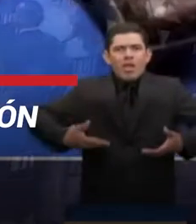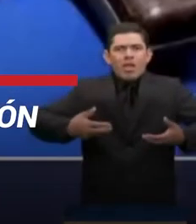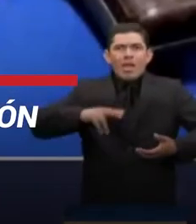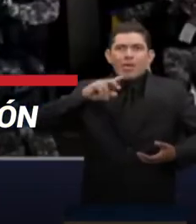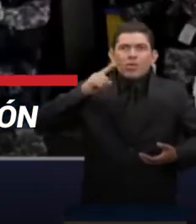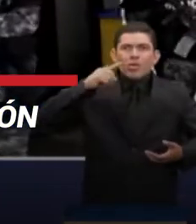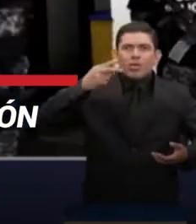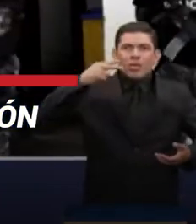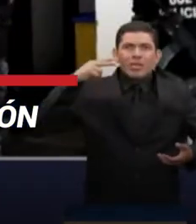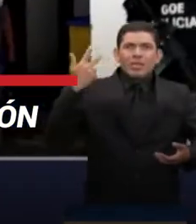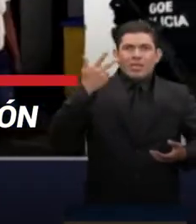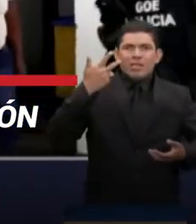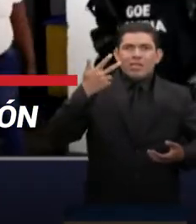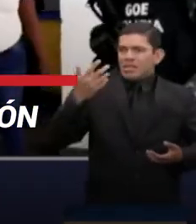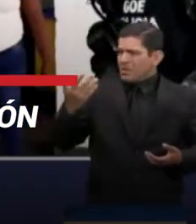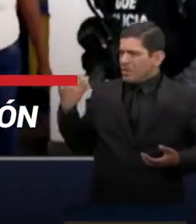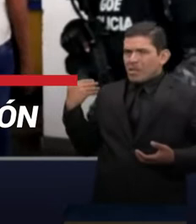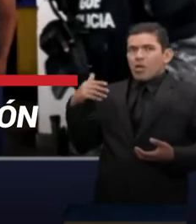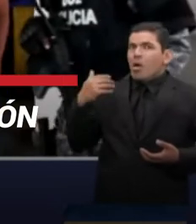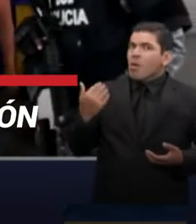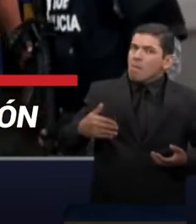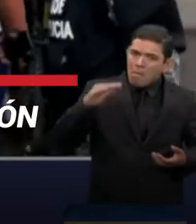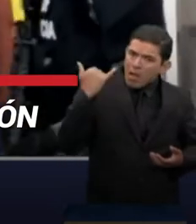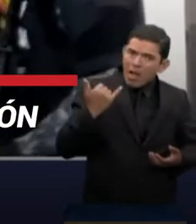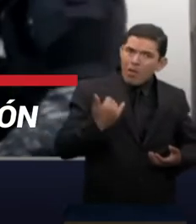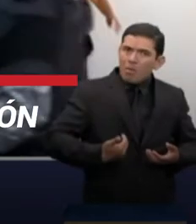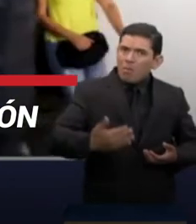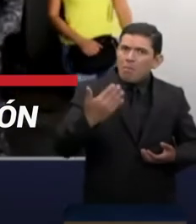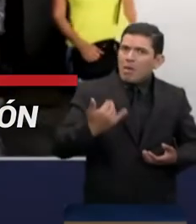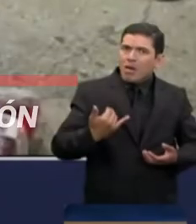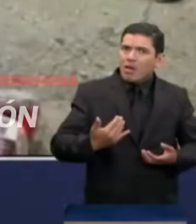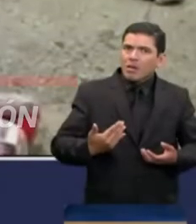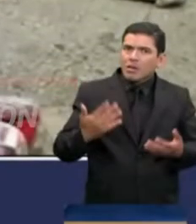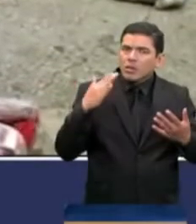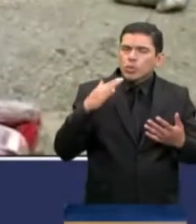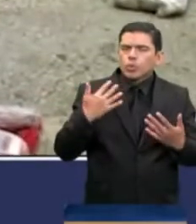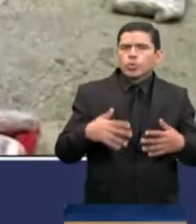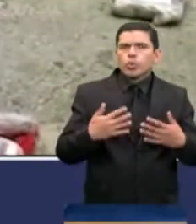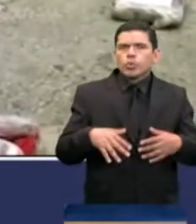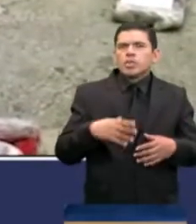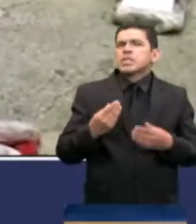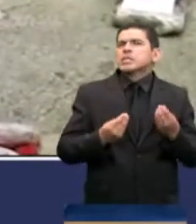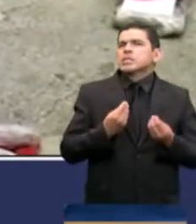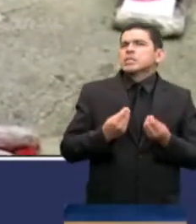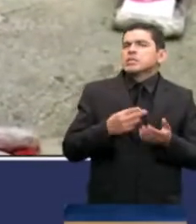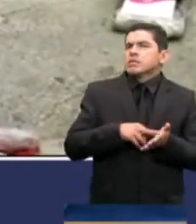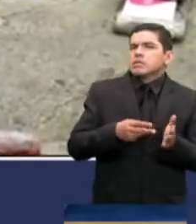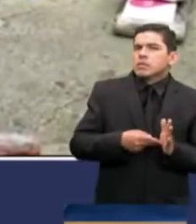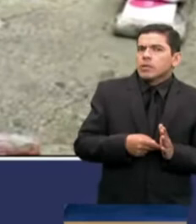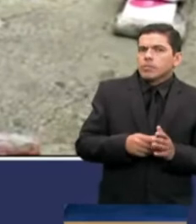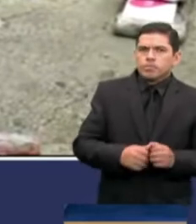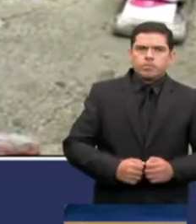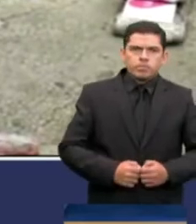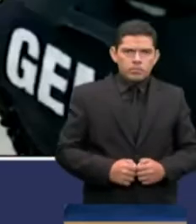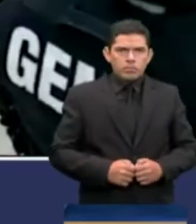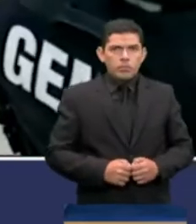de lo incautado en el año anterior, en el mismo periodo. Eso quiere decir una sola cosa,